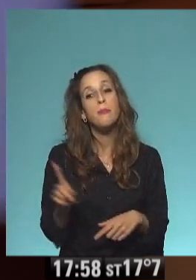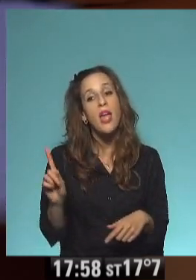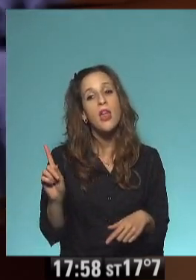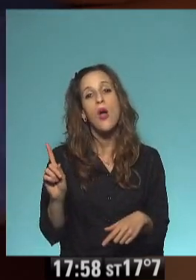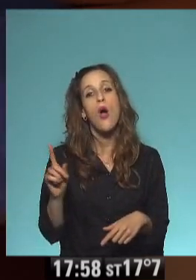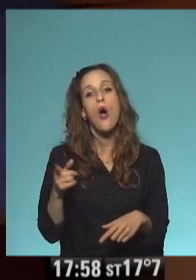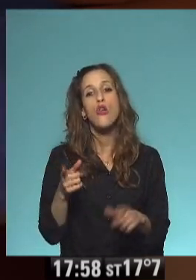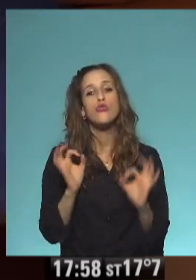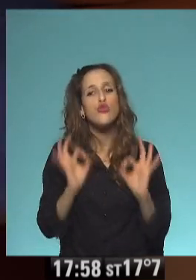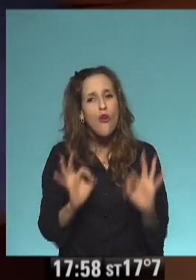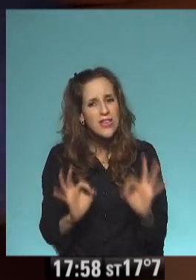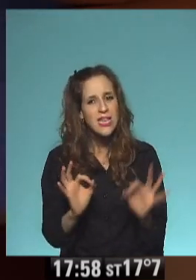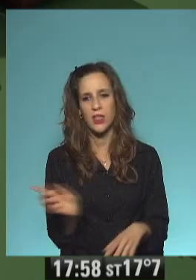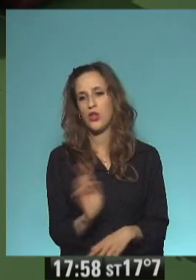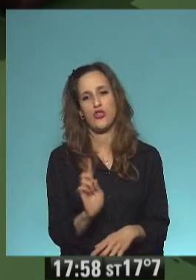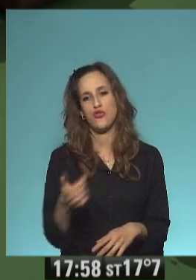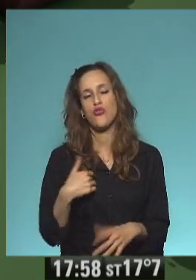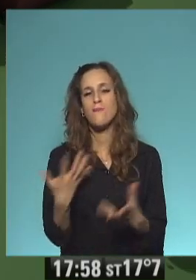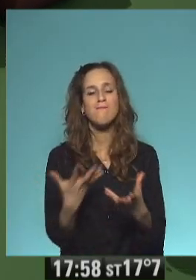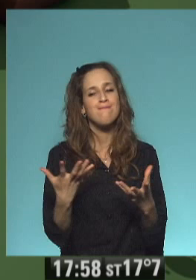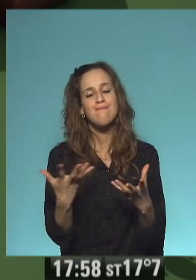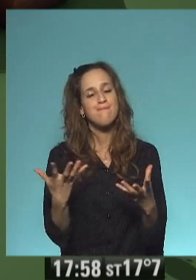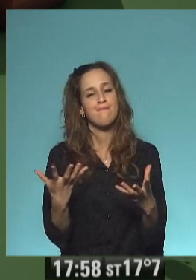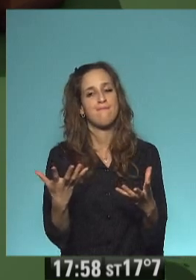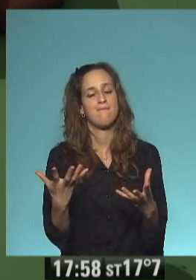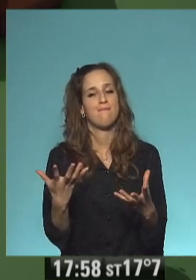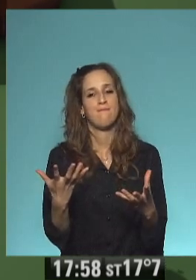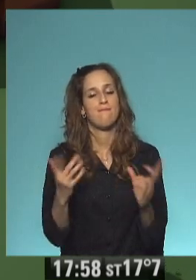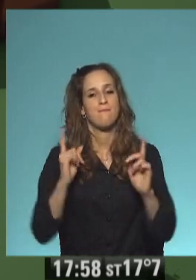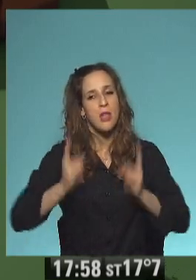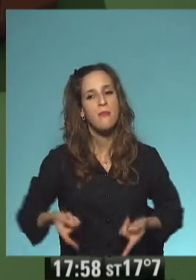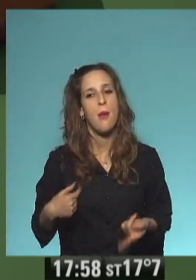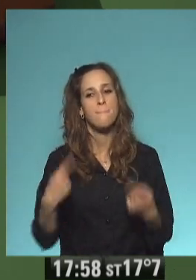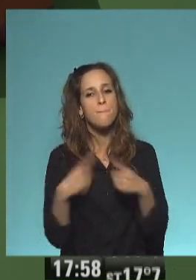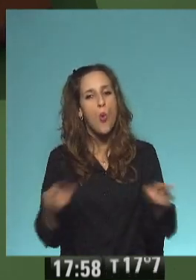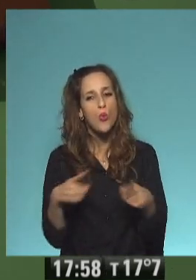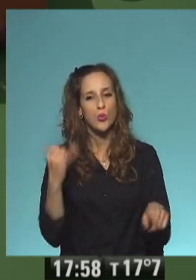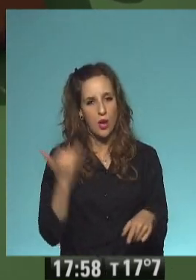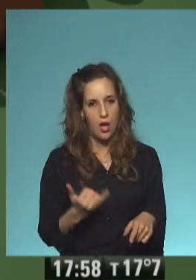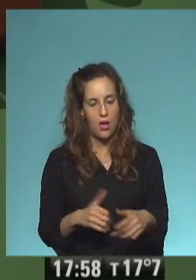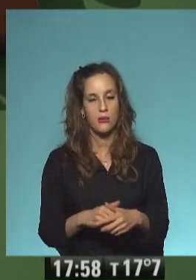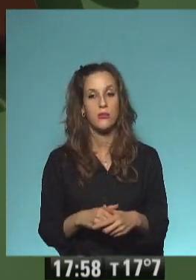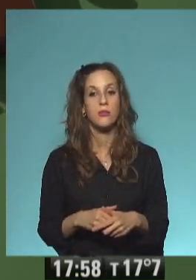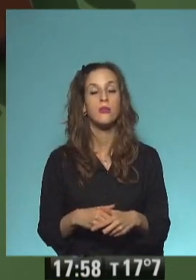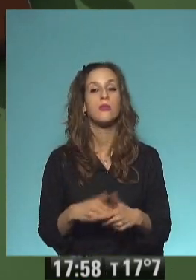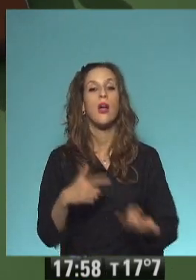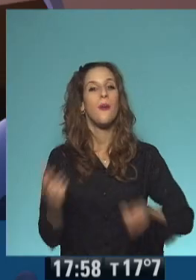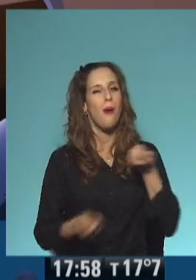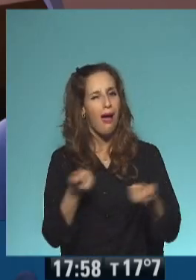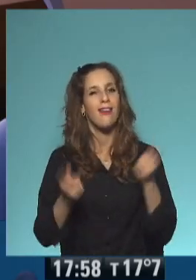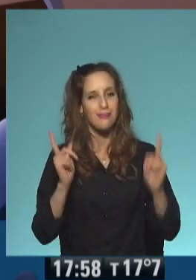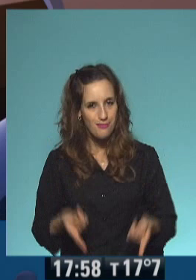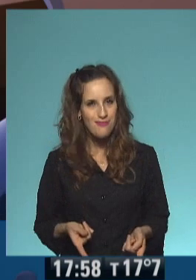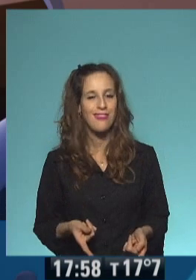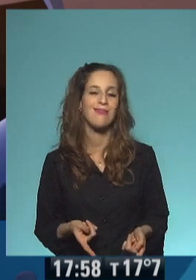no alcanza para explicar. ¡Mira eso! Porque también tiene música y poesía. ¡Canta! Danza y magia.